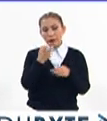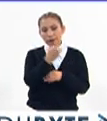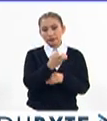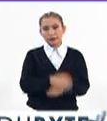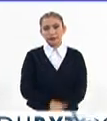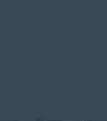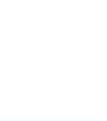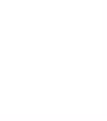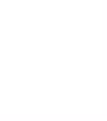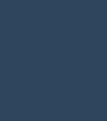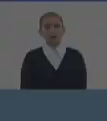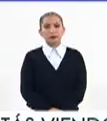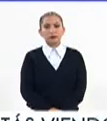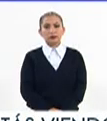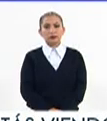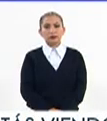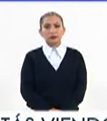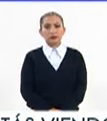haciendo.